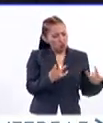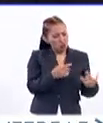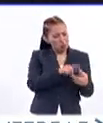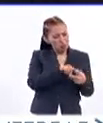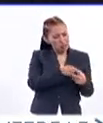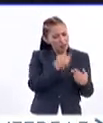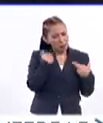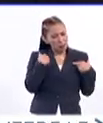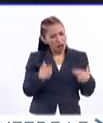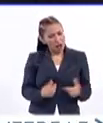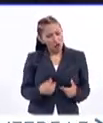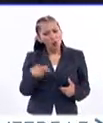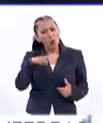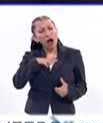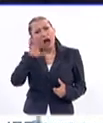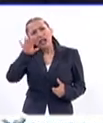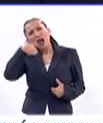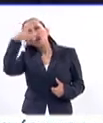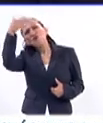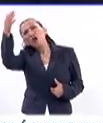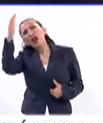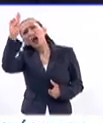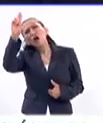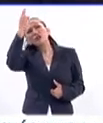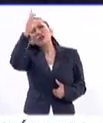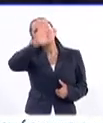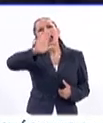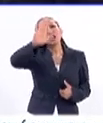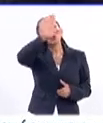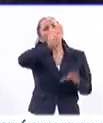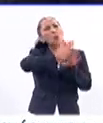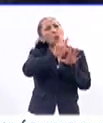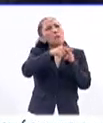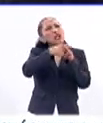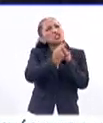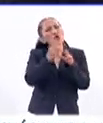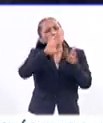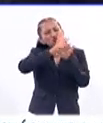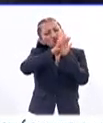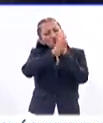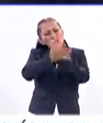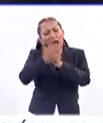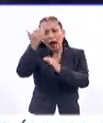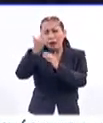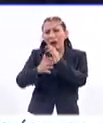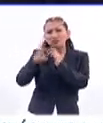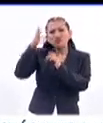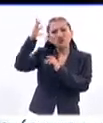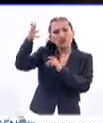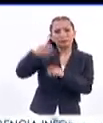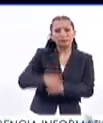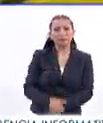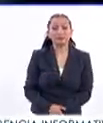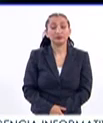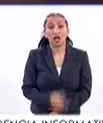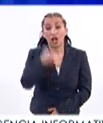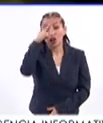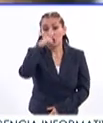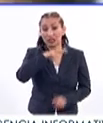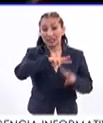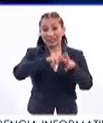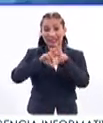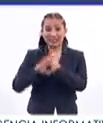venimos, qué hay en el universo, cómo inició el universo, cómo va a terminar, etc. La Noche